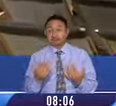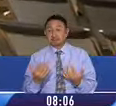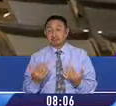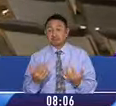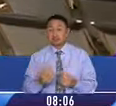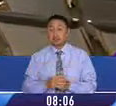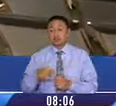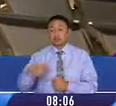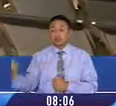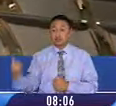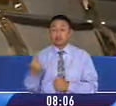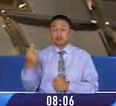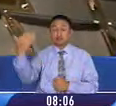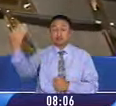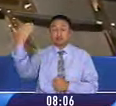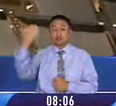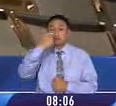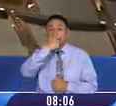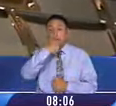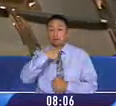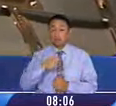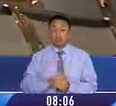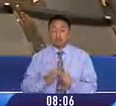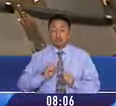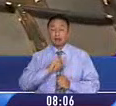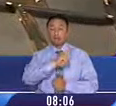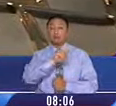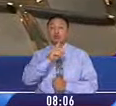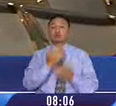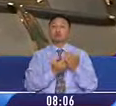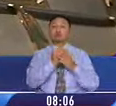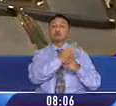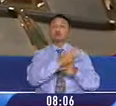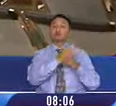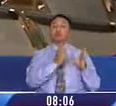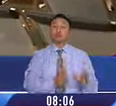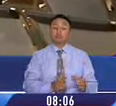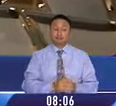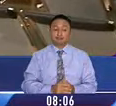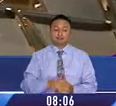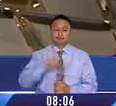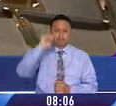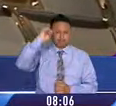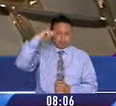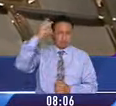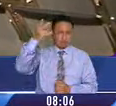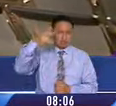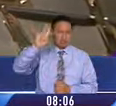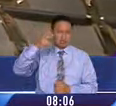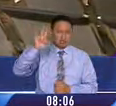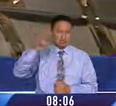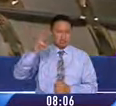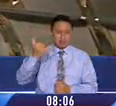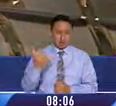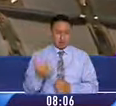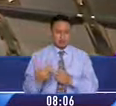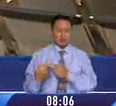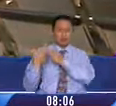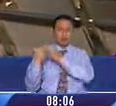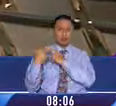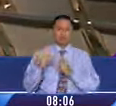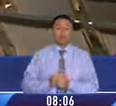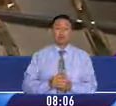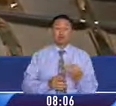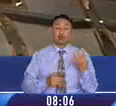de la llegada del alcalde Pavel Muñoz y también de los 21 nuevos concejales. Recordar que 17 ocupan por primera vez el cargo, mientras que